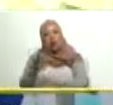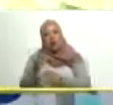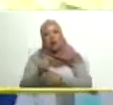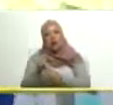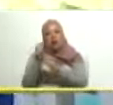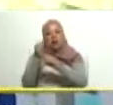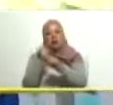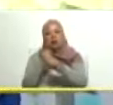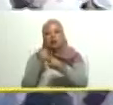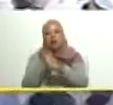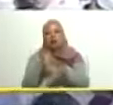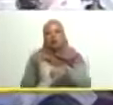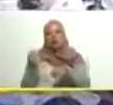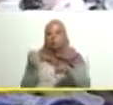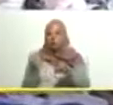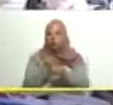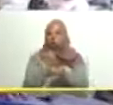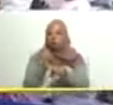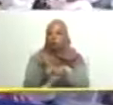Y para eso estamos trabajando.